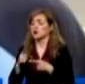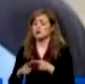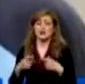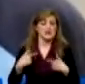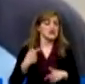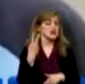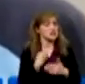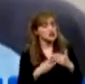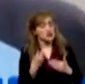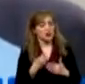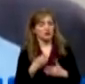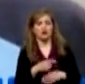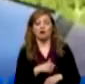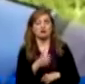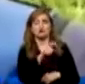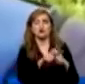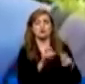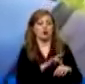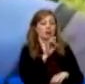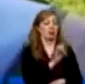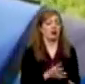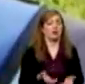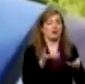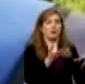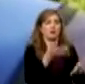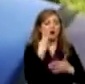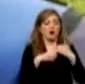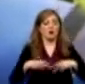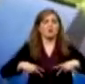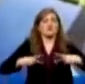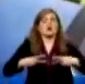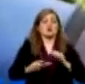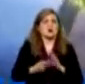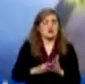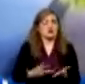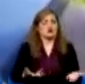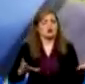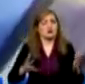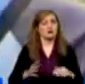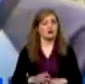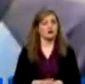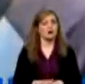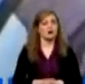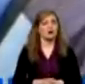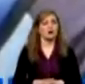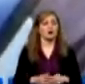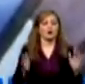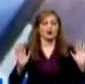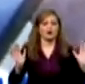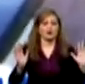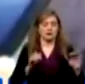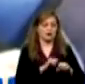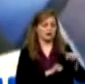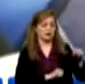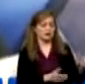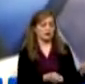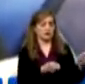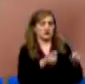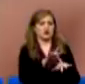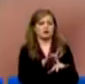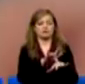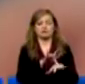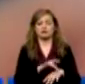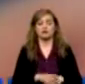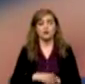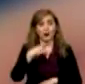cómo vienen a votar una criatura chuta. Los hijos son la vida de uno, ¿sí me entiendes? Son... Encontrar a este angelito aquí, tirado, desnudo.